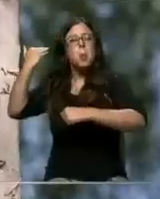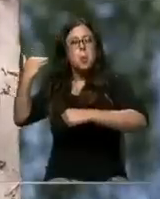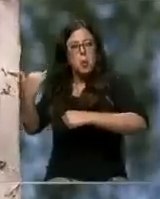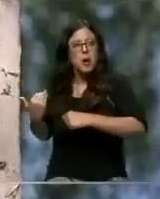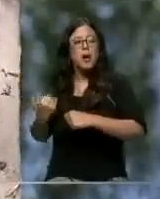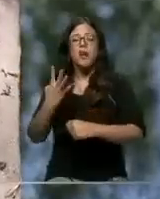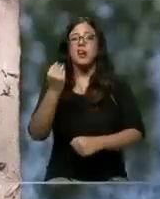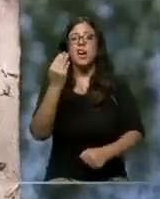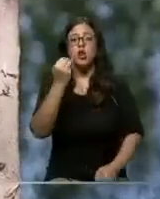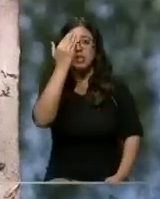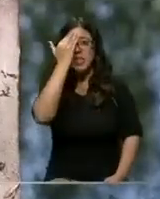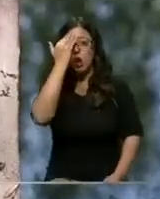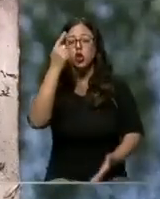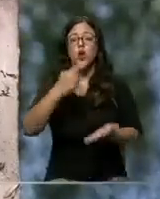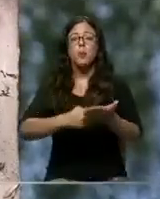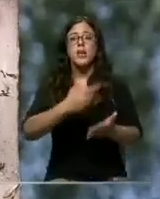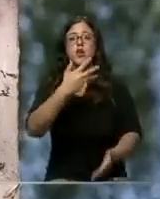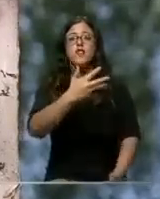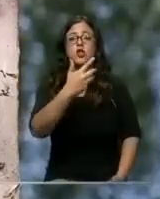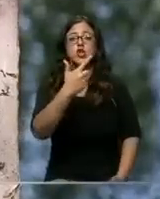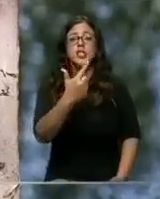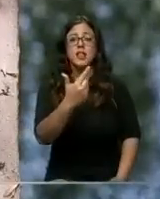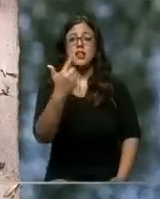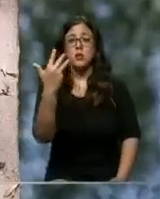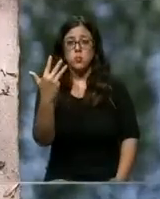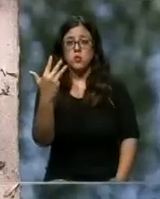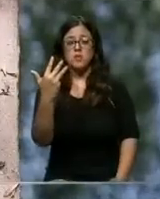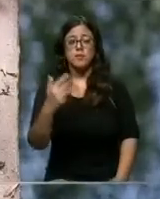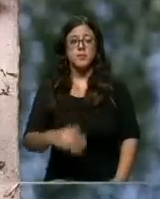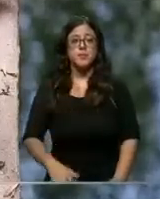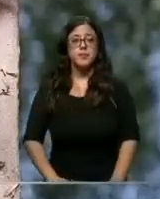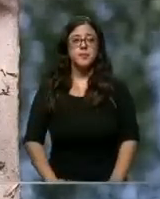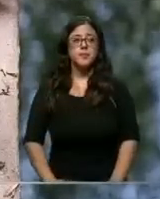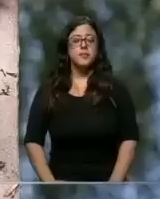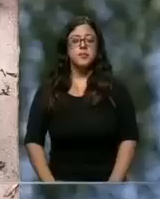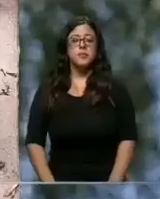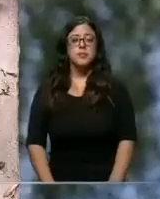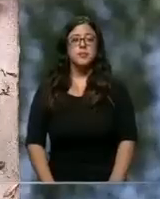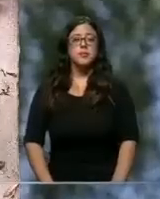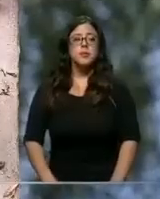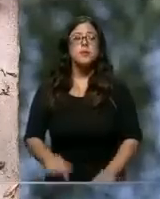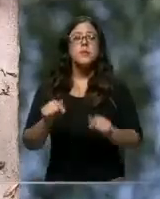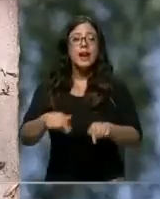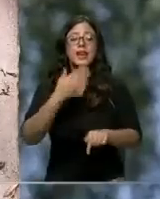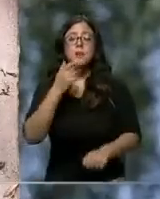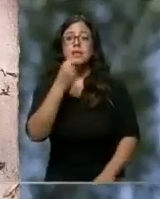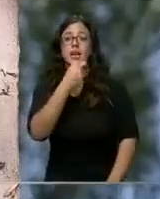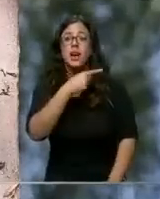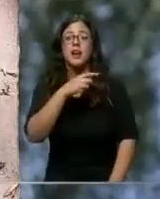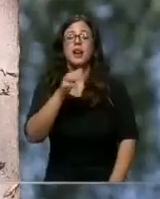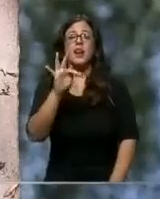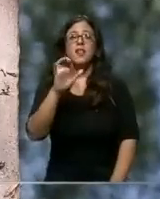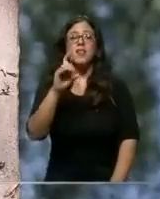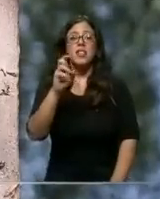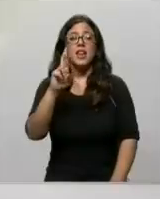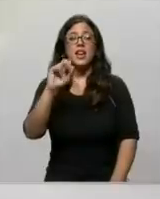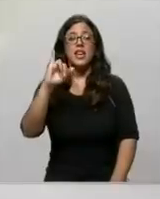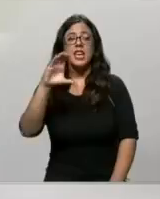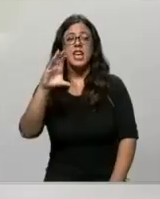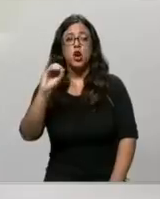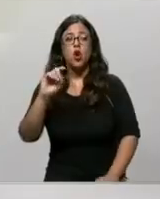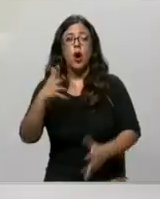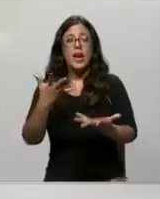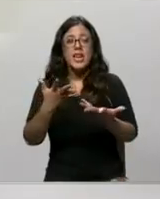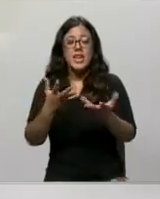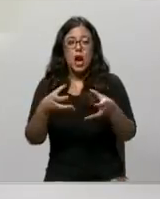al 14 de agosto de 1979. En este caso también se acusa que Federico Álvarez Santibáñez habría estado poniendo una